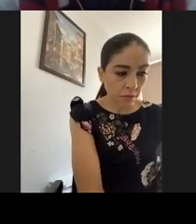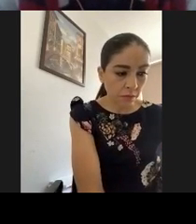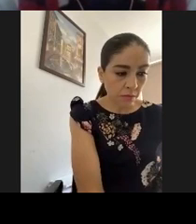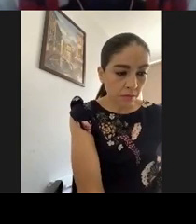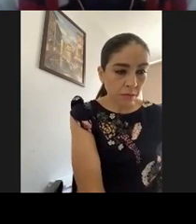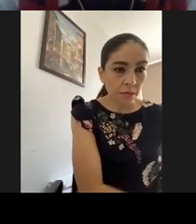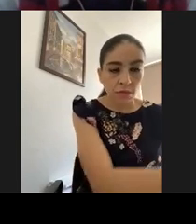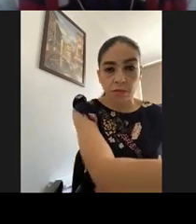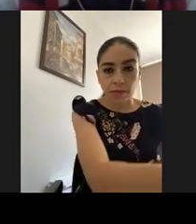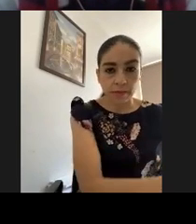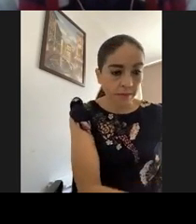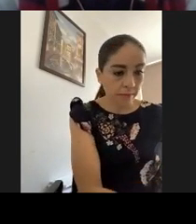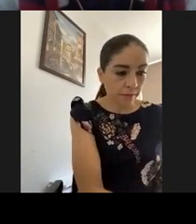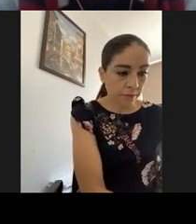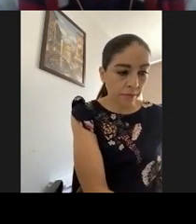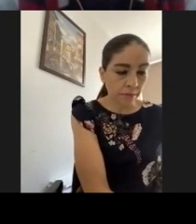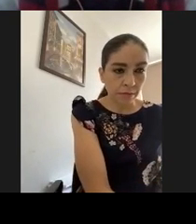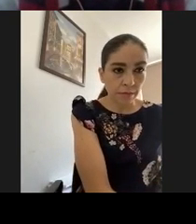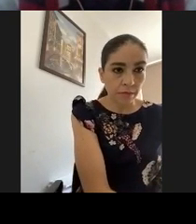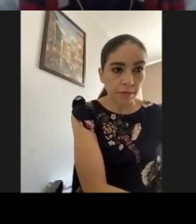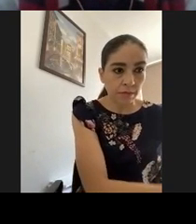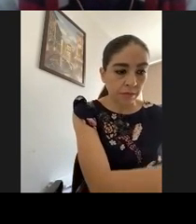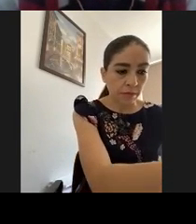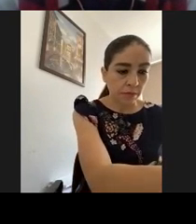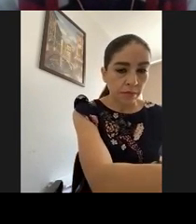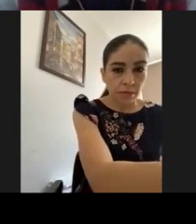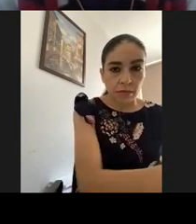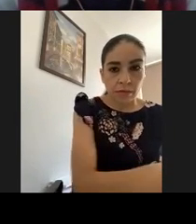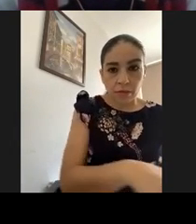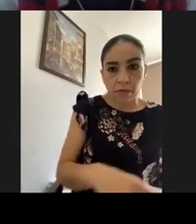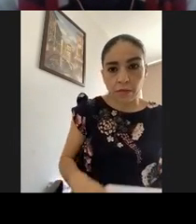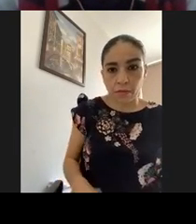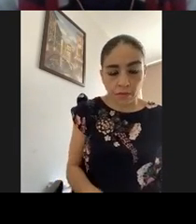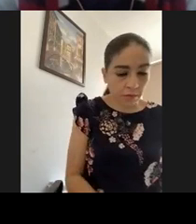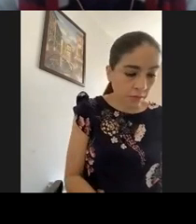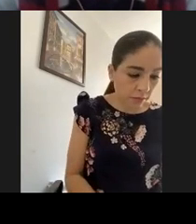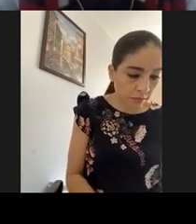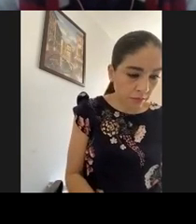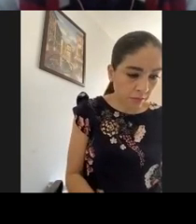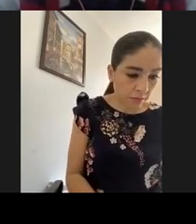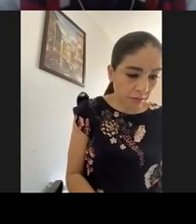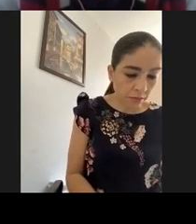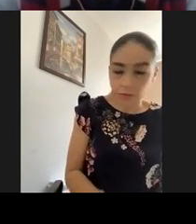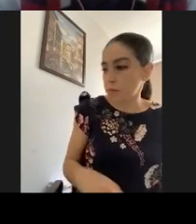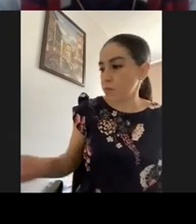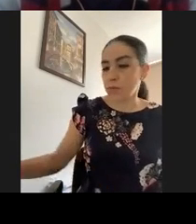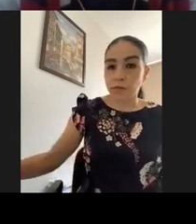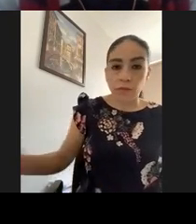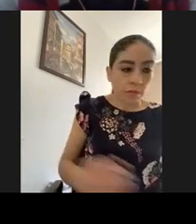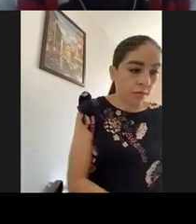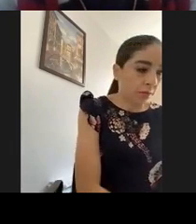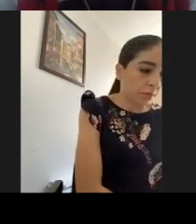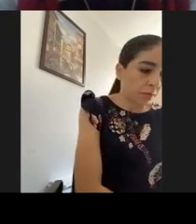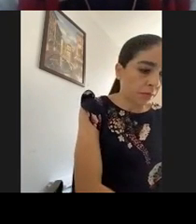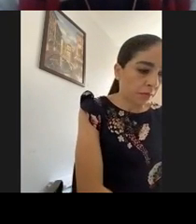¿Cuántas fueron las aportaciones? ¿Cuáles sí se tomaron en cuenta? ¿Dónde se incluyeron? Y creo que eso es lo